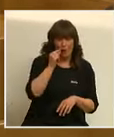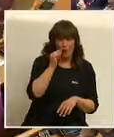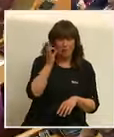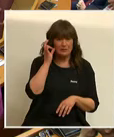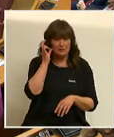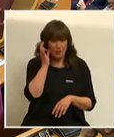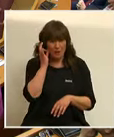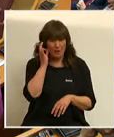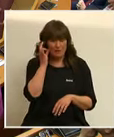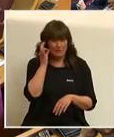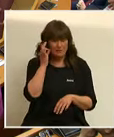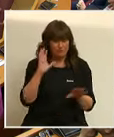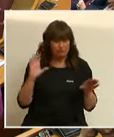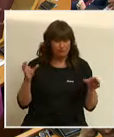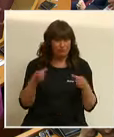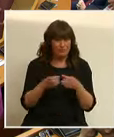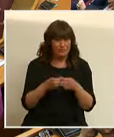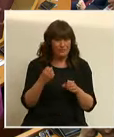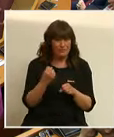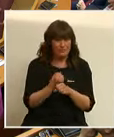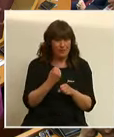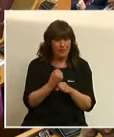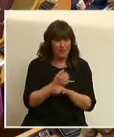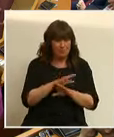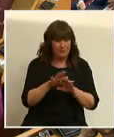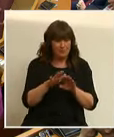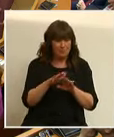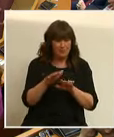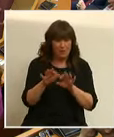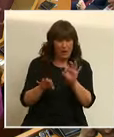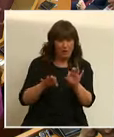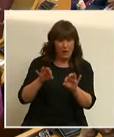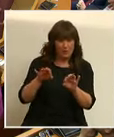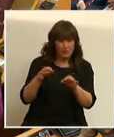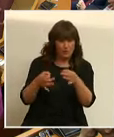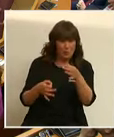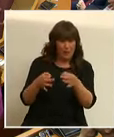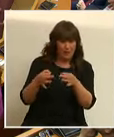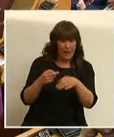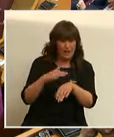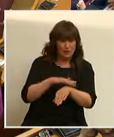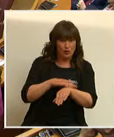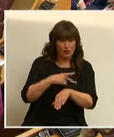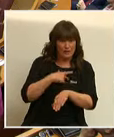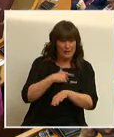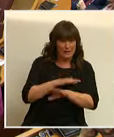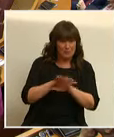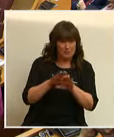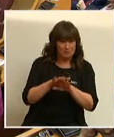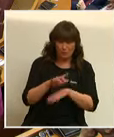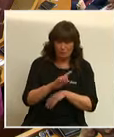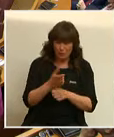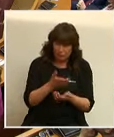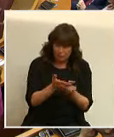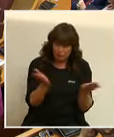que trabajan no solo para los órganos judiciales y fiscalías, sino en definitiva para la